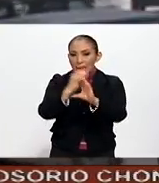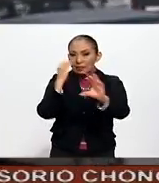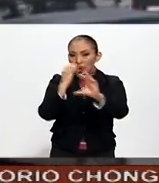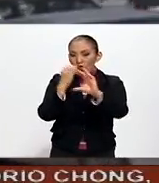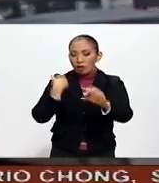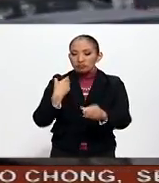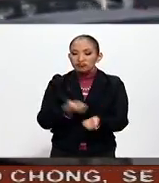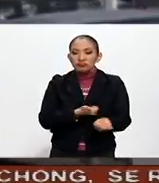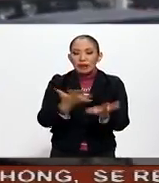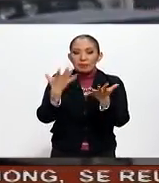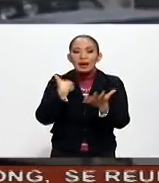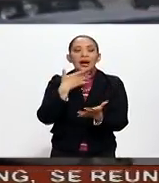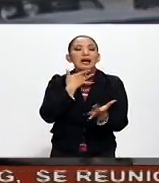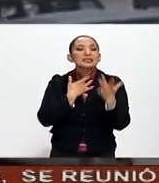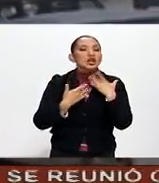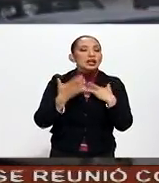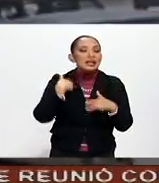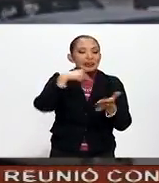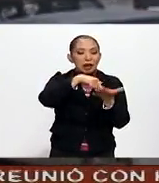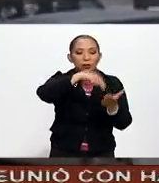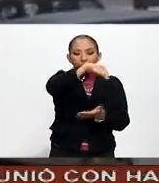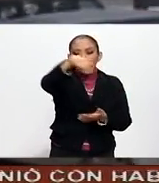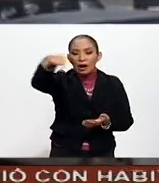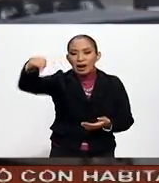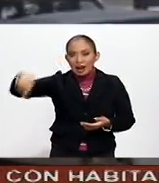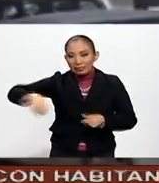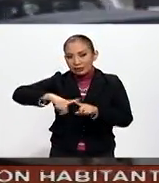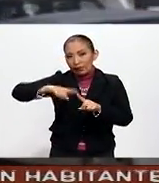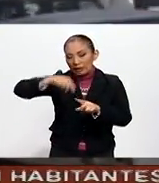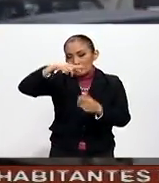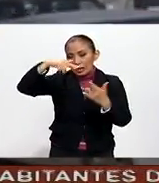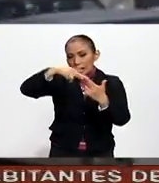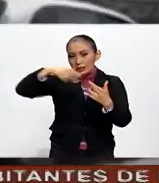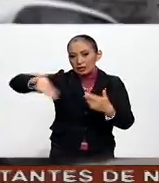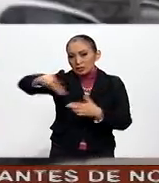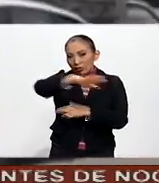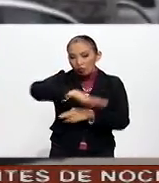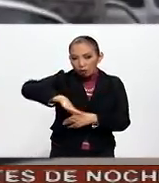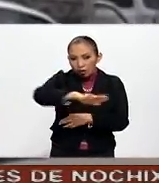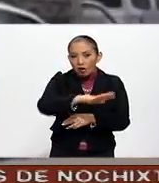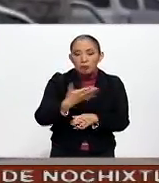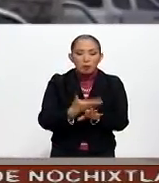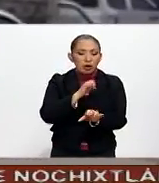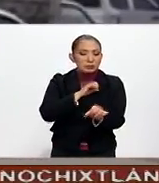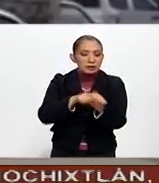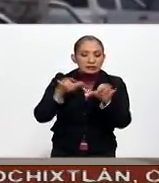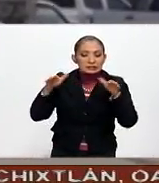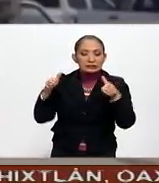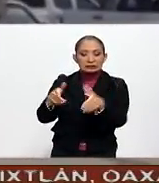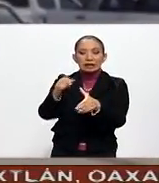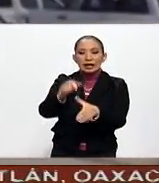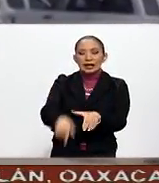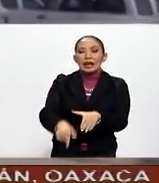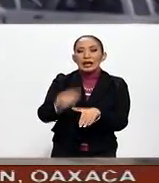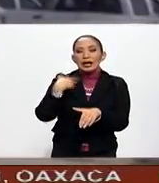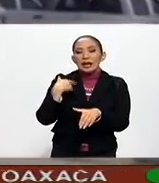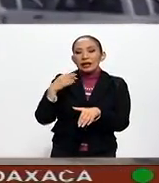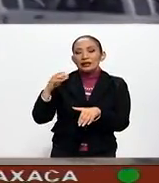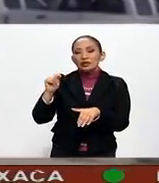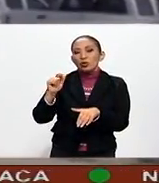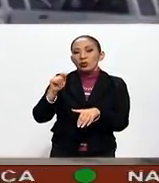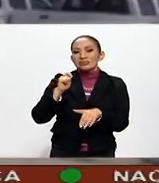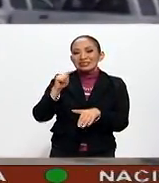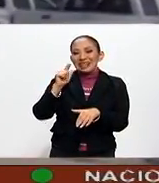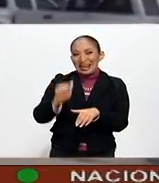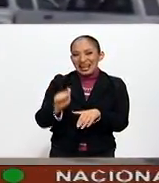abastecen de combustible a las estaciones de gasolina de las diversas regiones del estado. En el caso muy particular de Tuxtla Gutiérrez, la capital